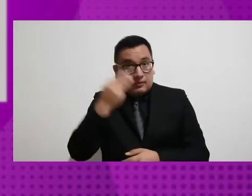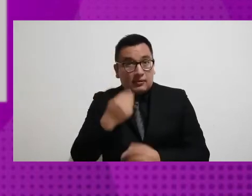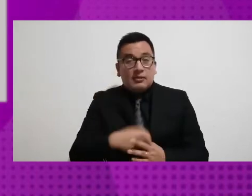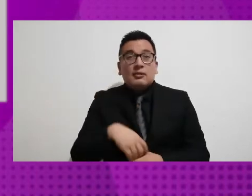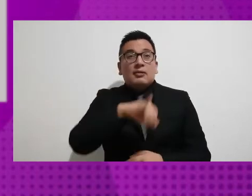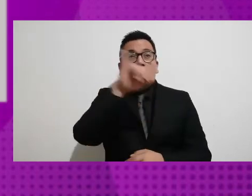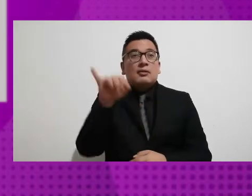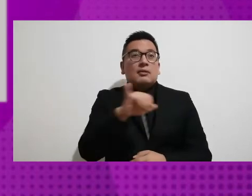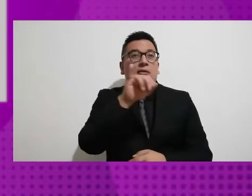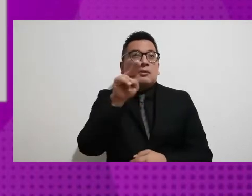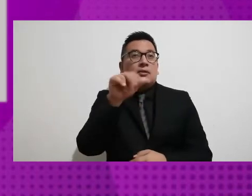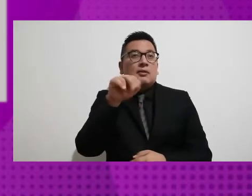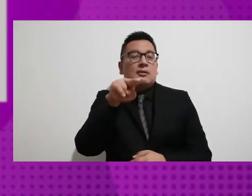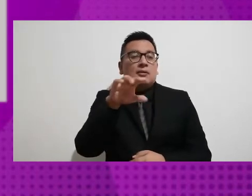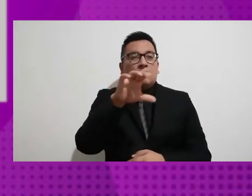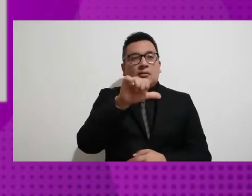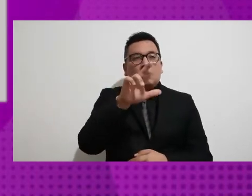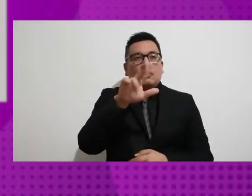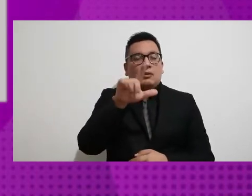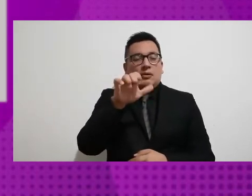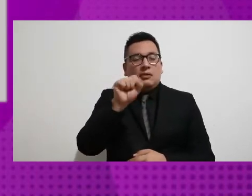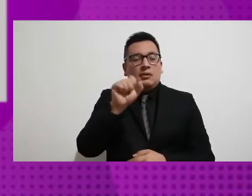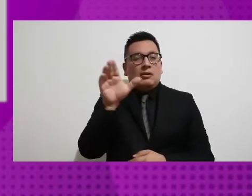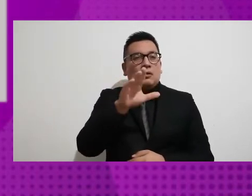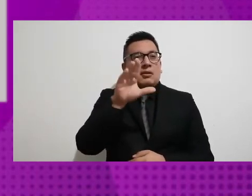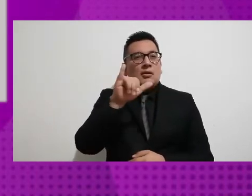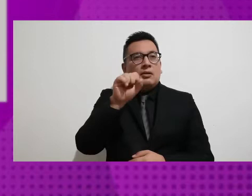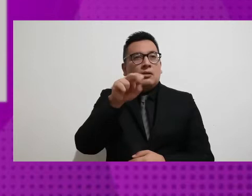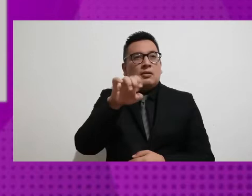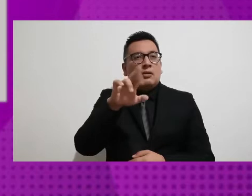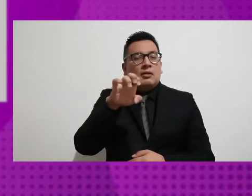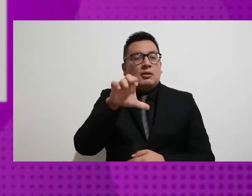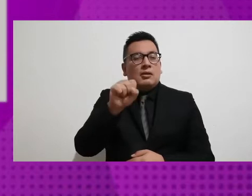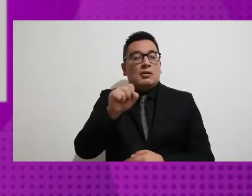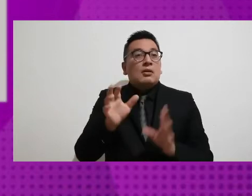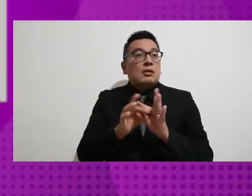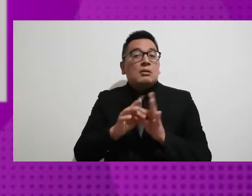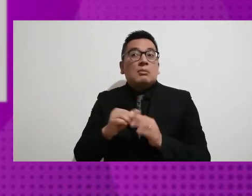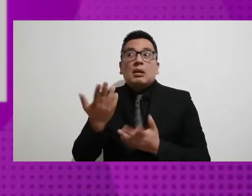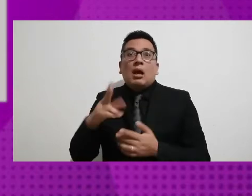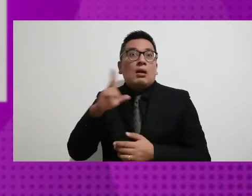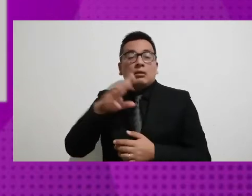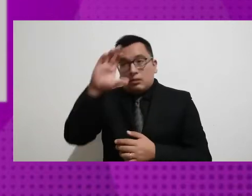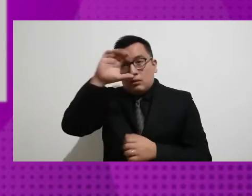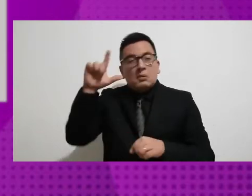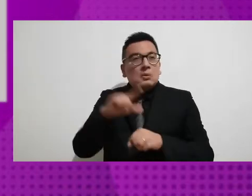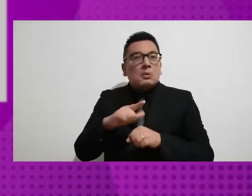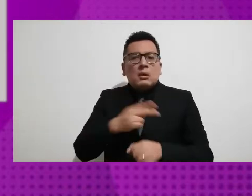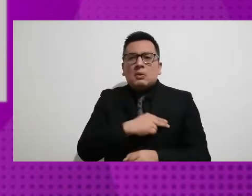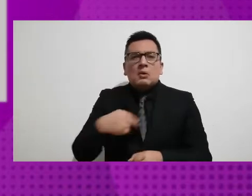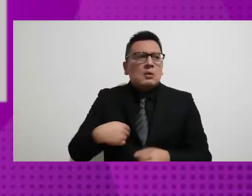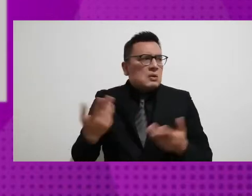es un texto muy preciso acerca de la cultura federalista.